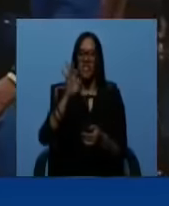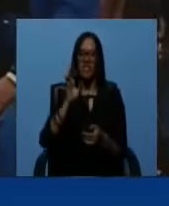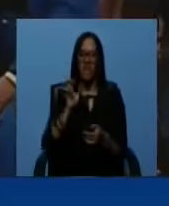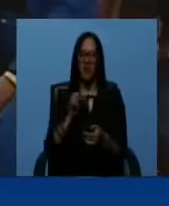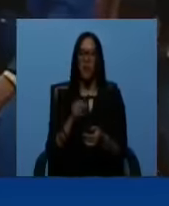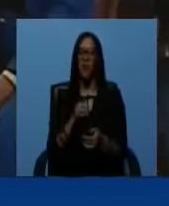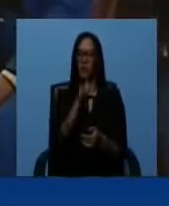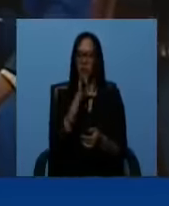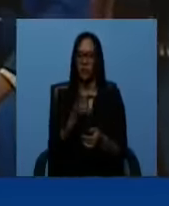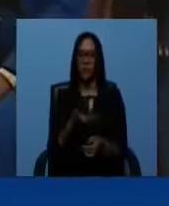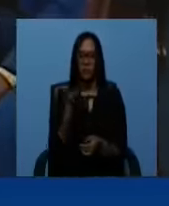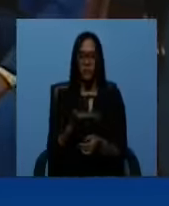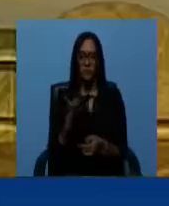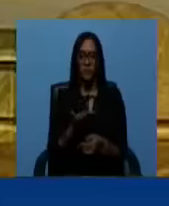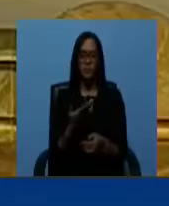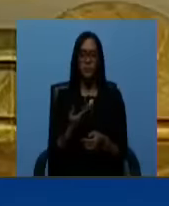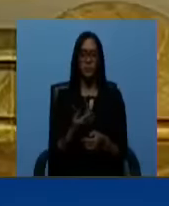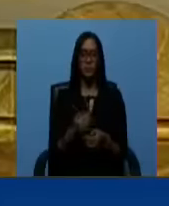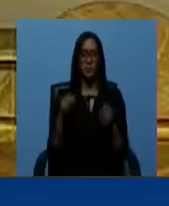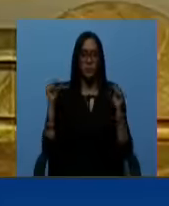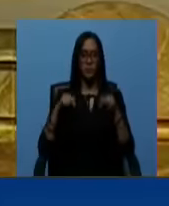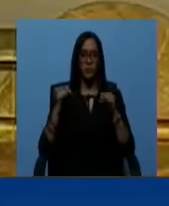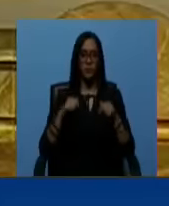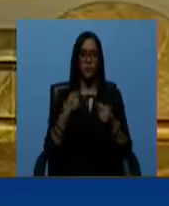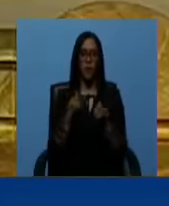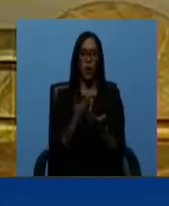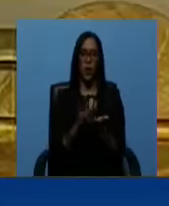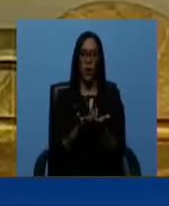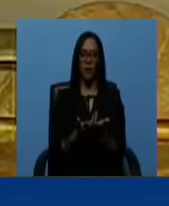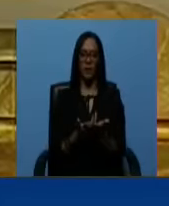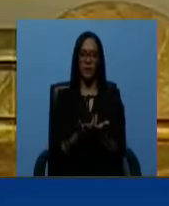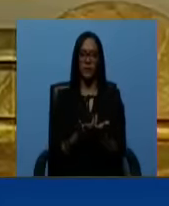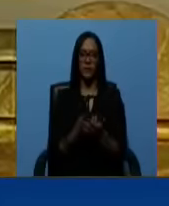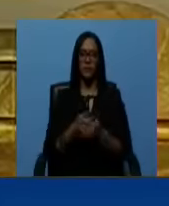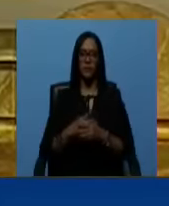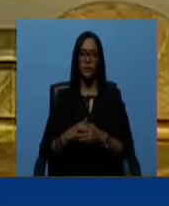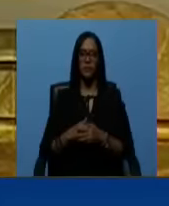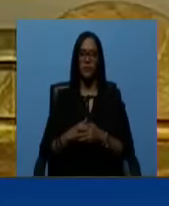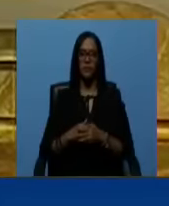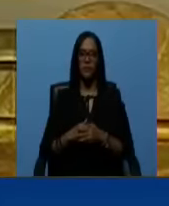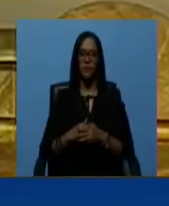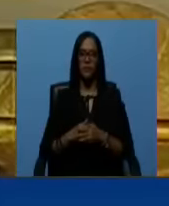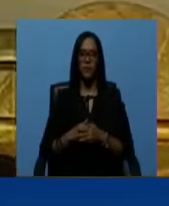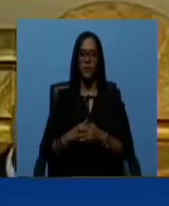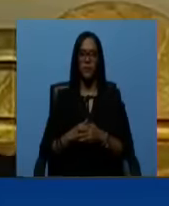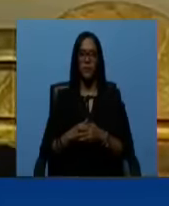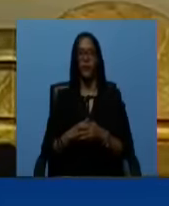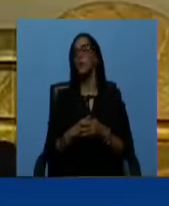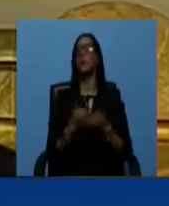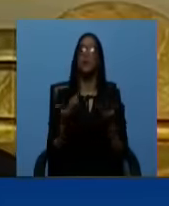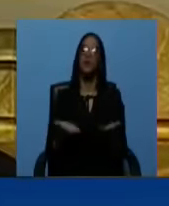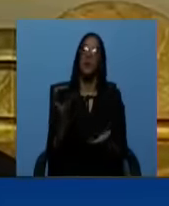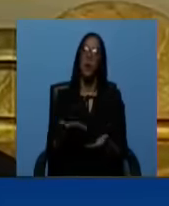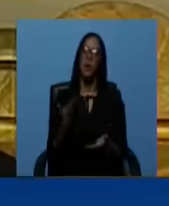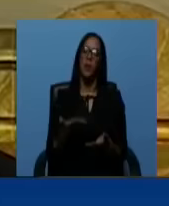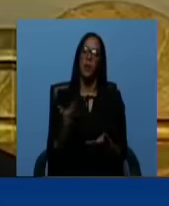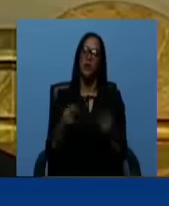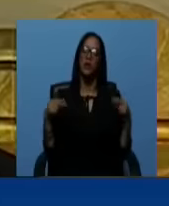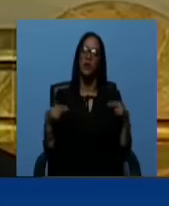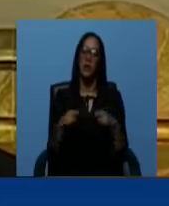pues, de la actualidad económica. Por eso es que es tan importante este